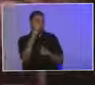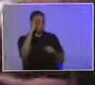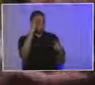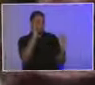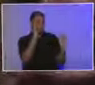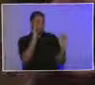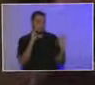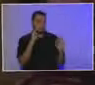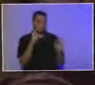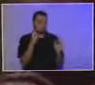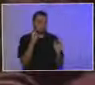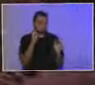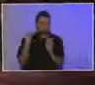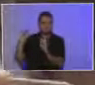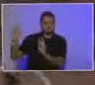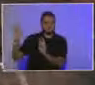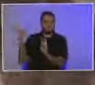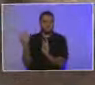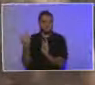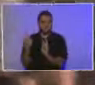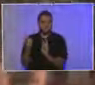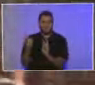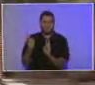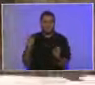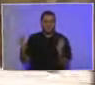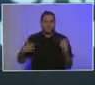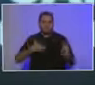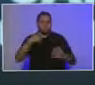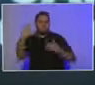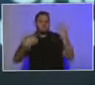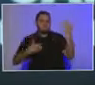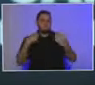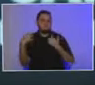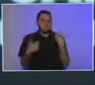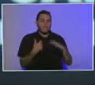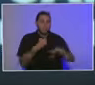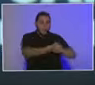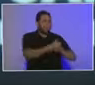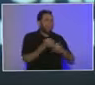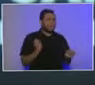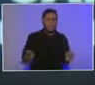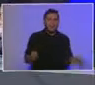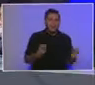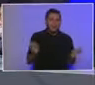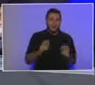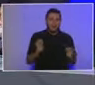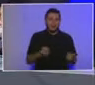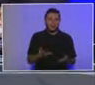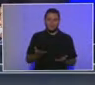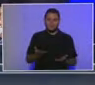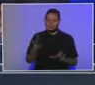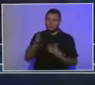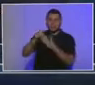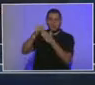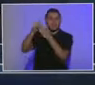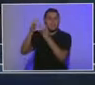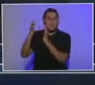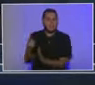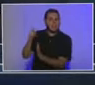envía. A entregar el número, que no tiene ninguna culpa. No. Son empleados ahí. Falta liderato.